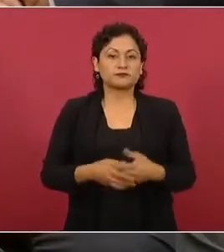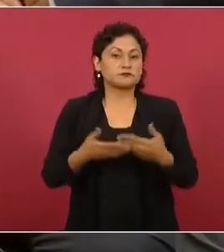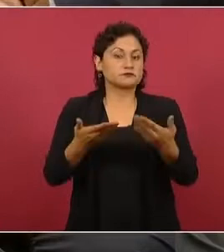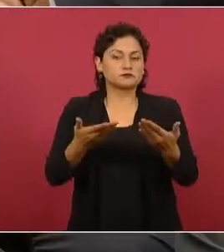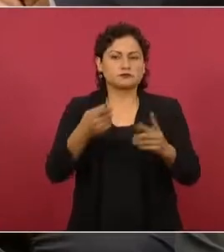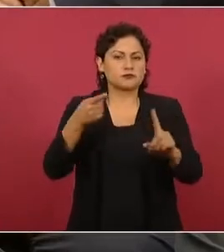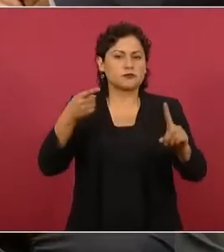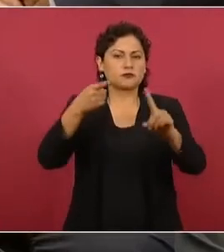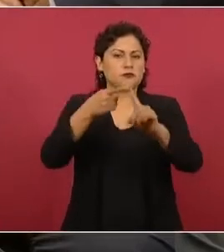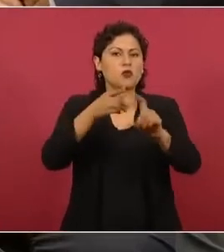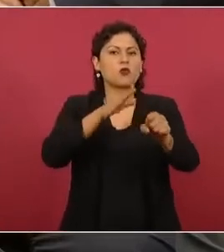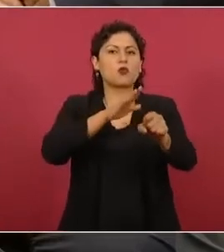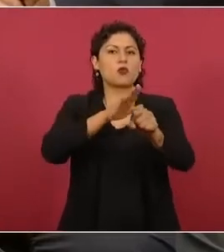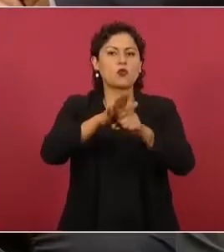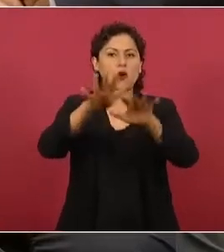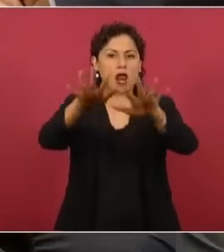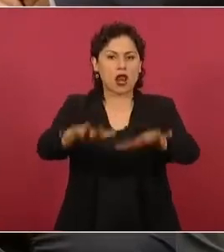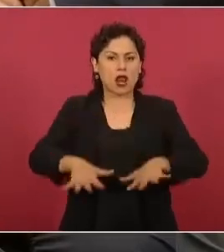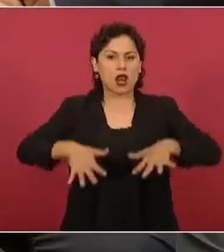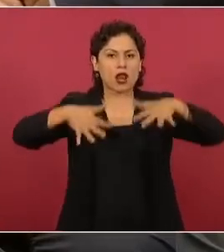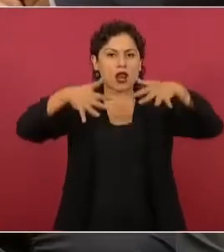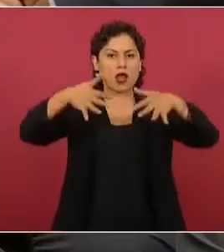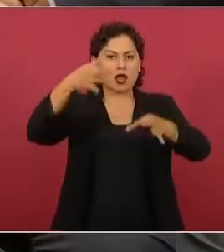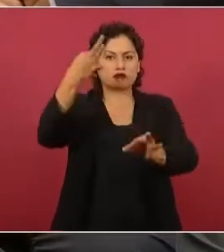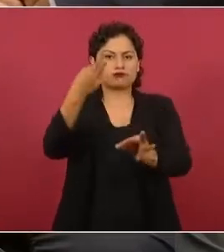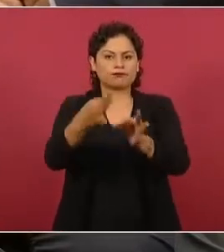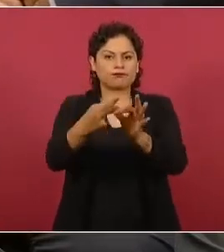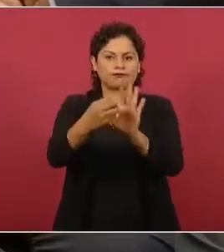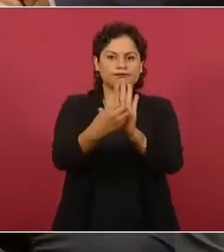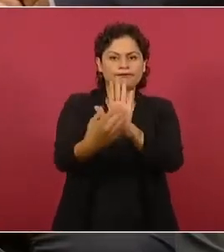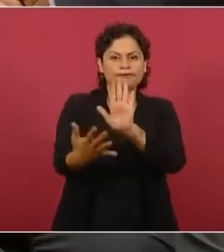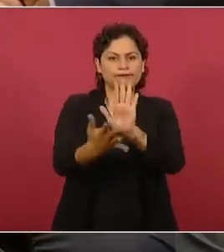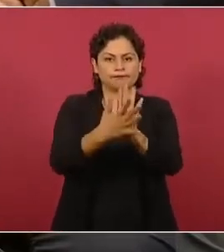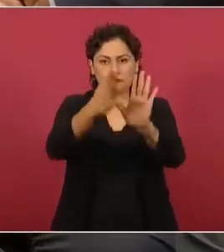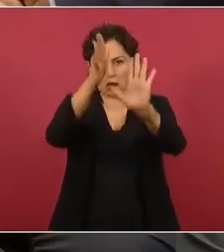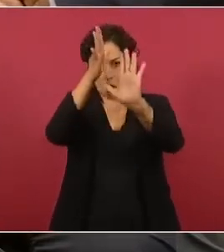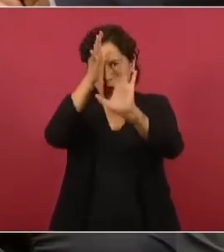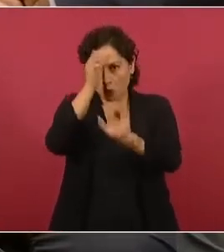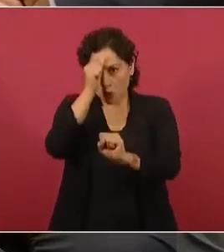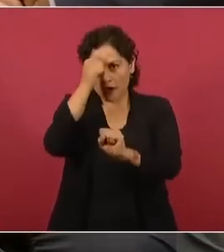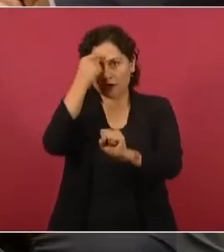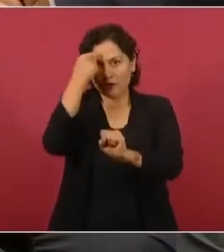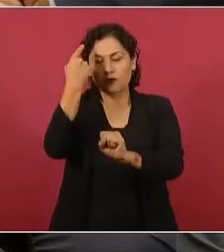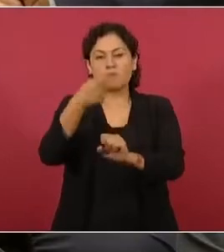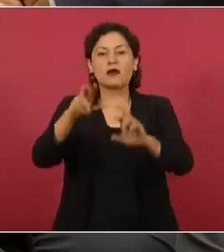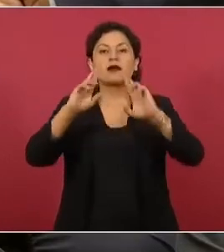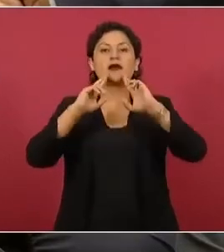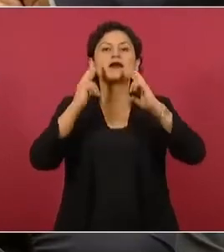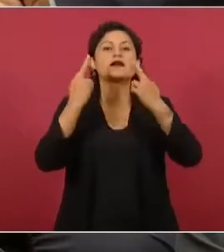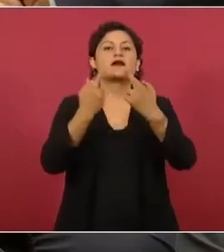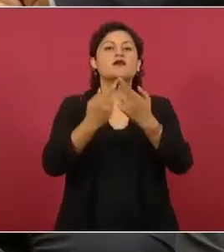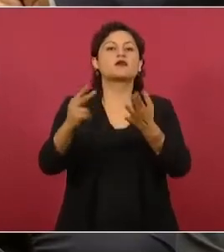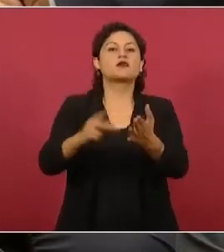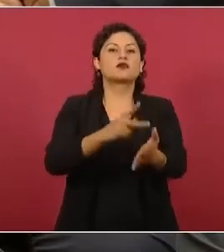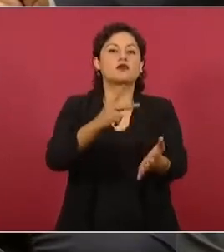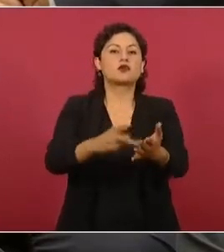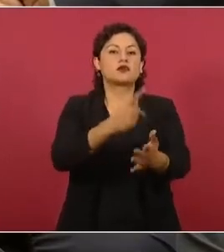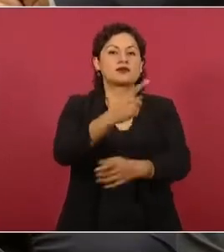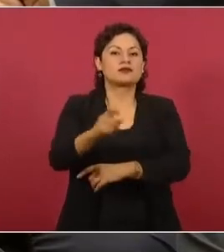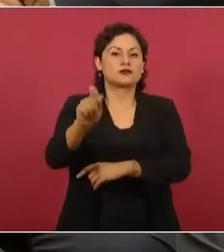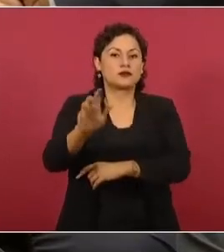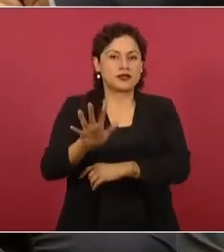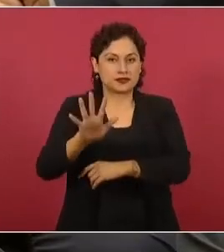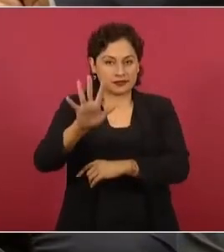órgano quede debidamente constituido. Antes de iniciar esta sesión 125, se hace conocimiento de